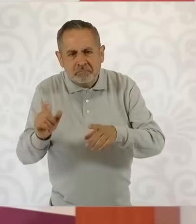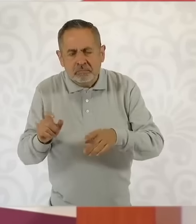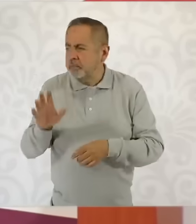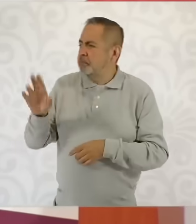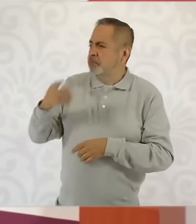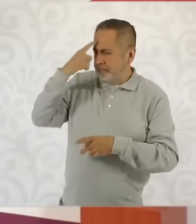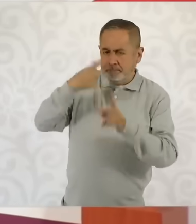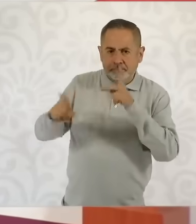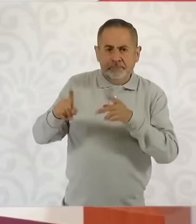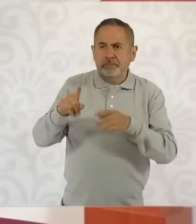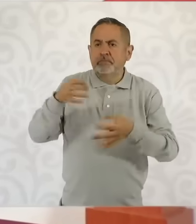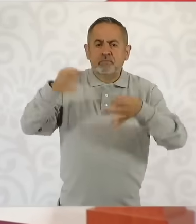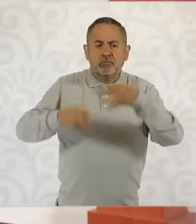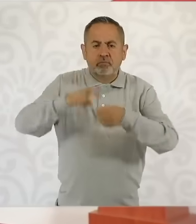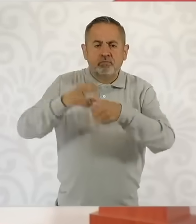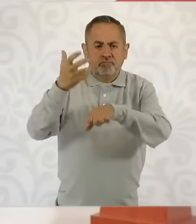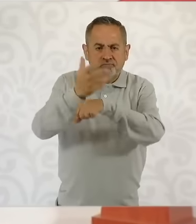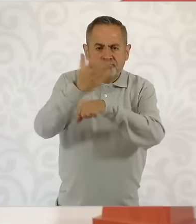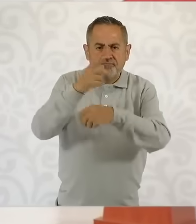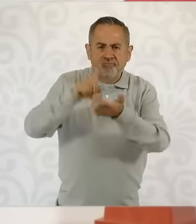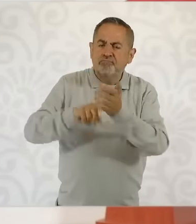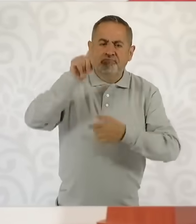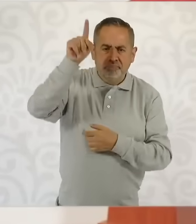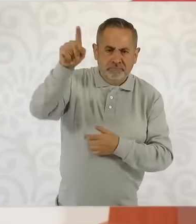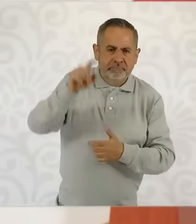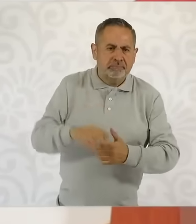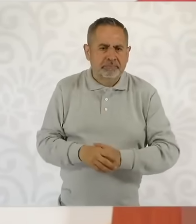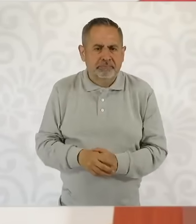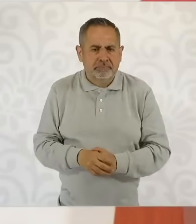para poner el juicio allá en Estados Unidos fue en